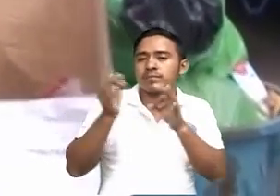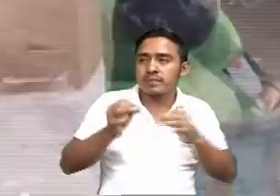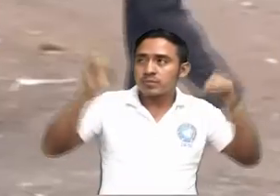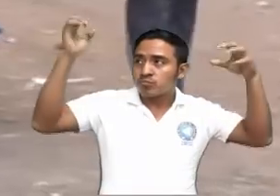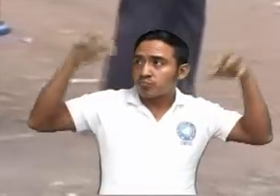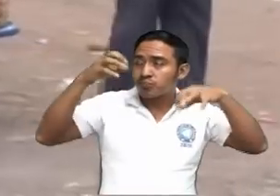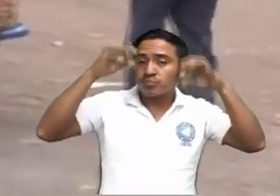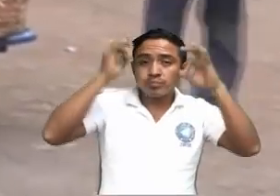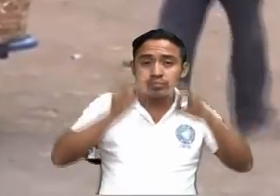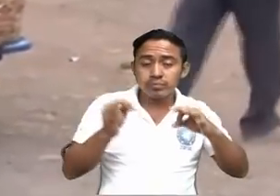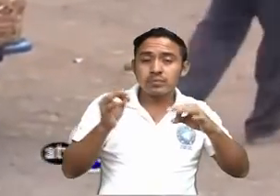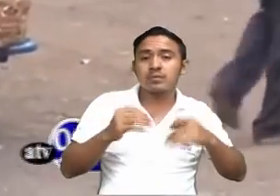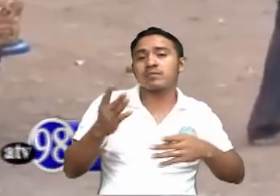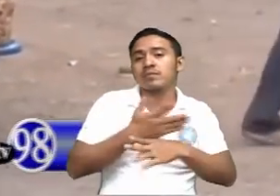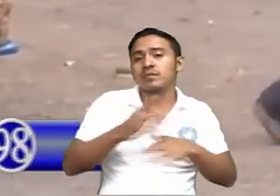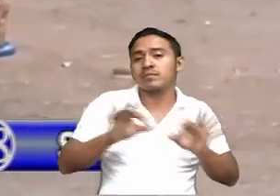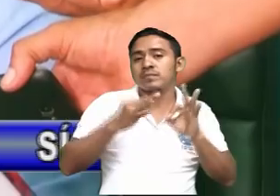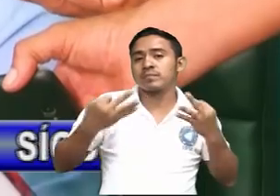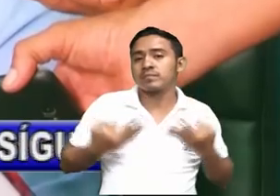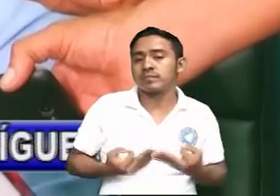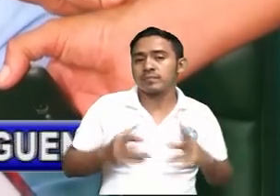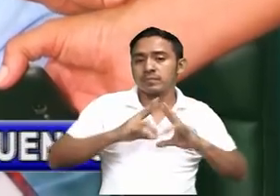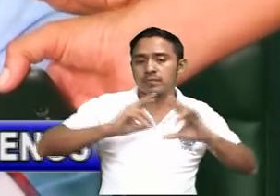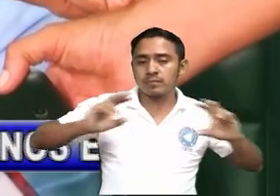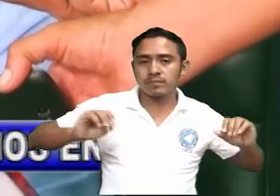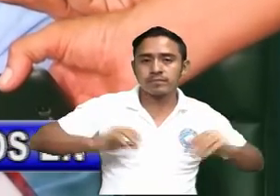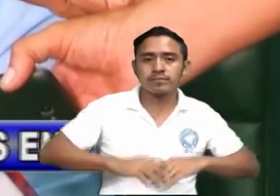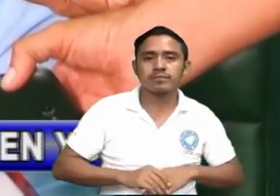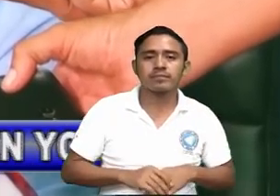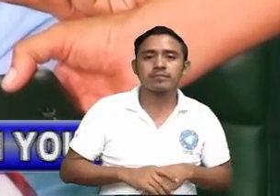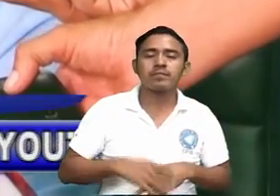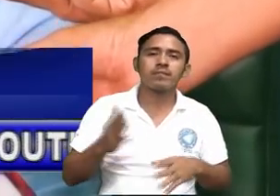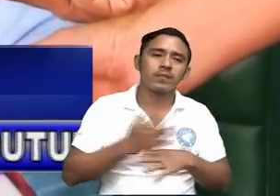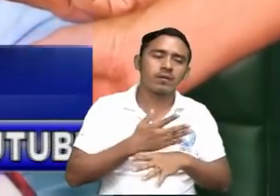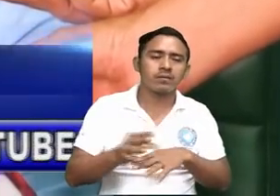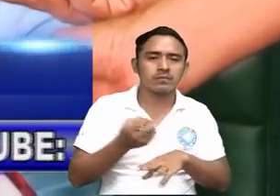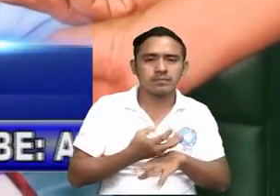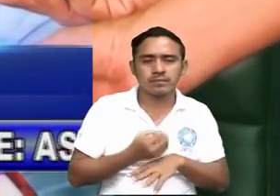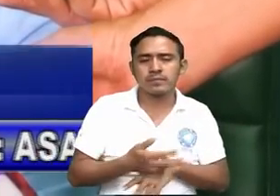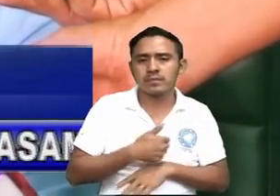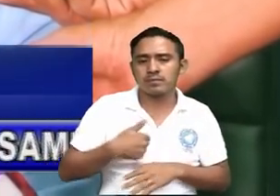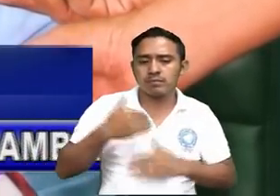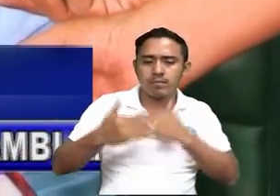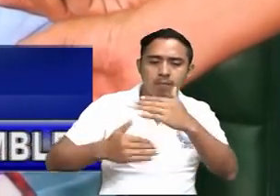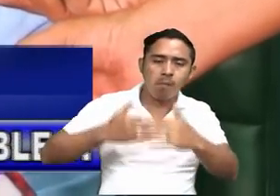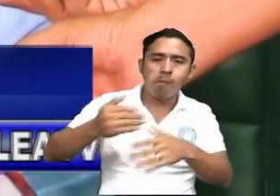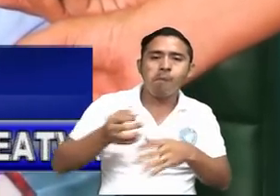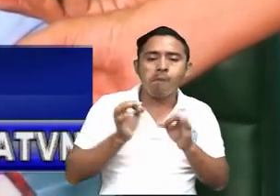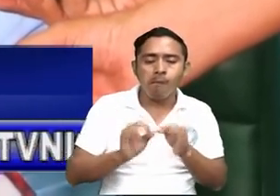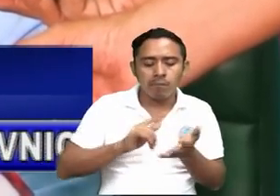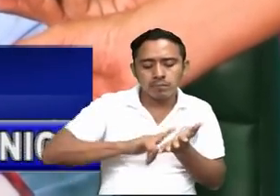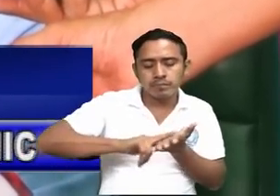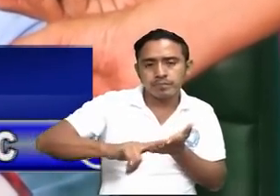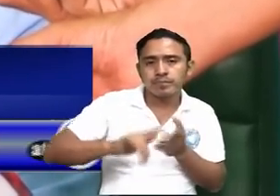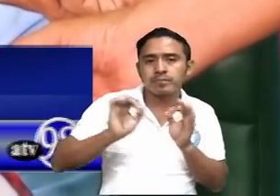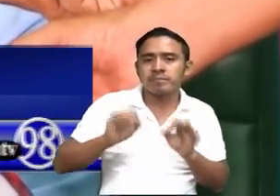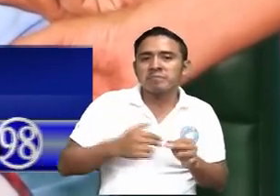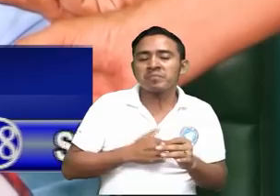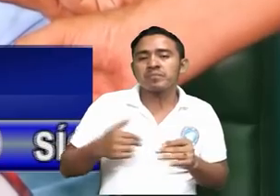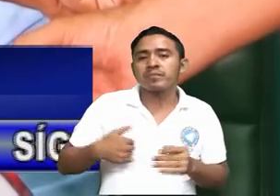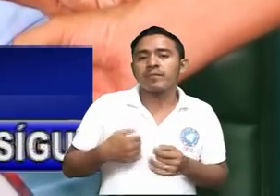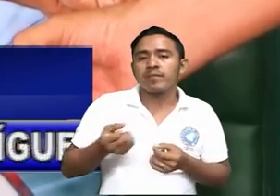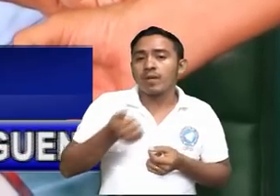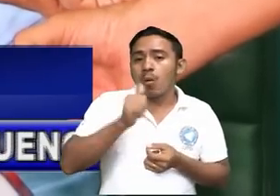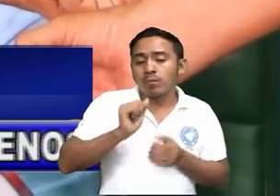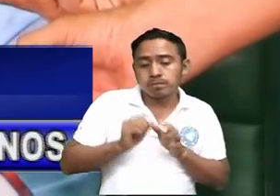seguro a las familias nicaragüenses. Las alcaldías han continuado desarrollando el proceso de limpieza que permita la mayor